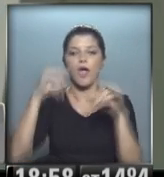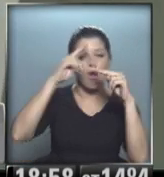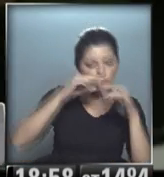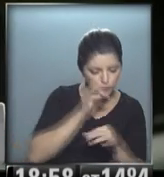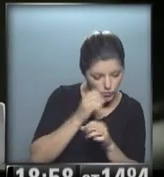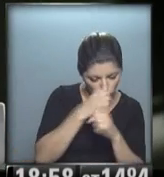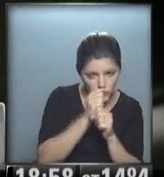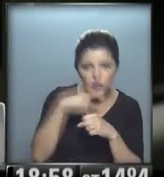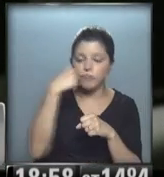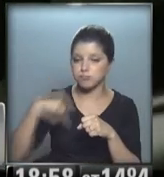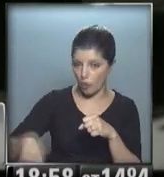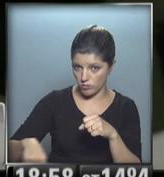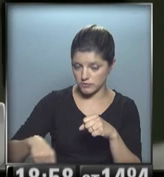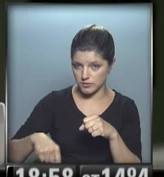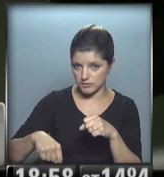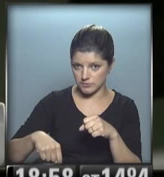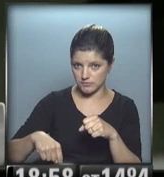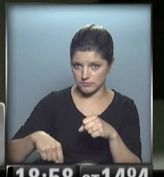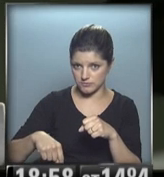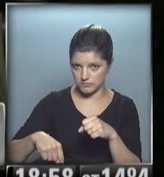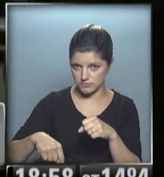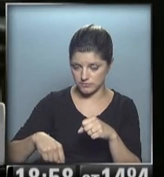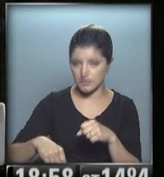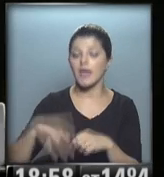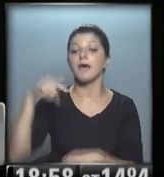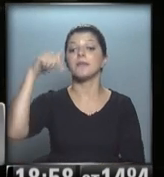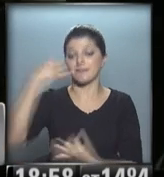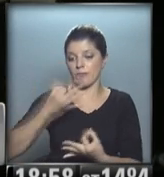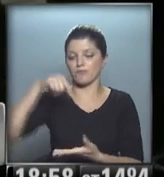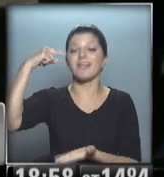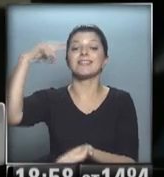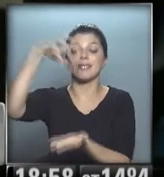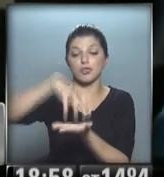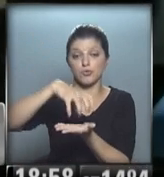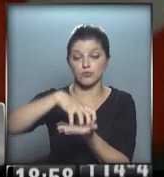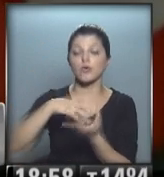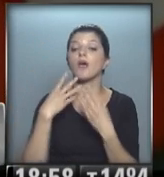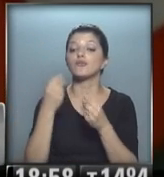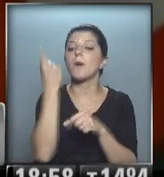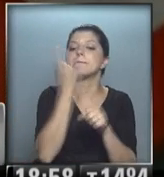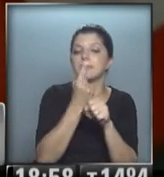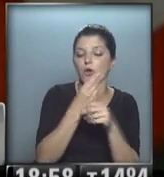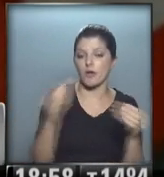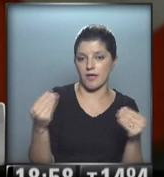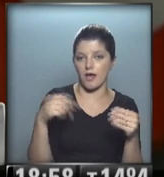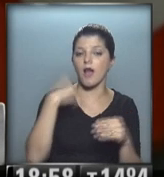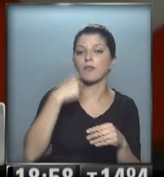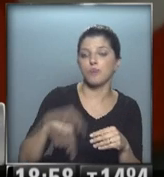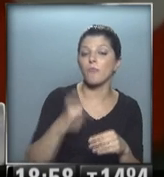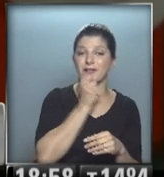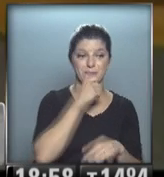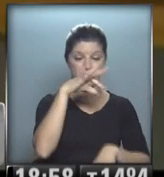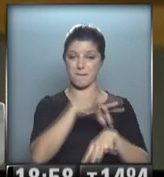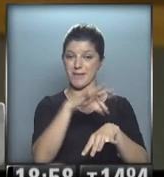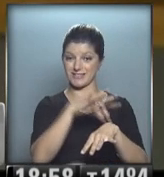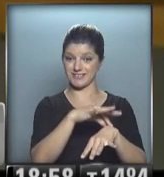ambientales, usando distintos modelos biológicos. Es un instituto que contribuye, en primer lugar, a la formación de recursos humanos en la carrera de medicina, aquí en la Universidad